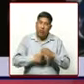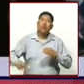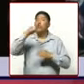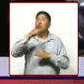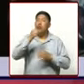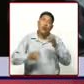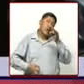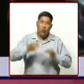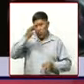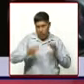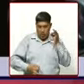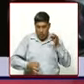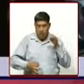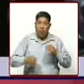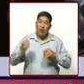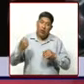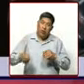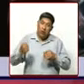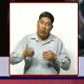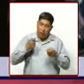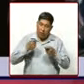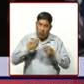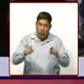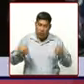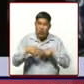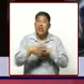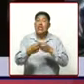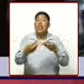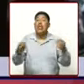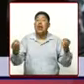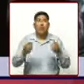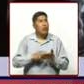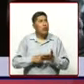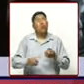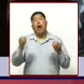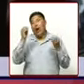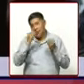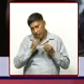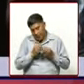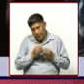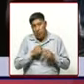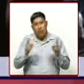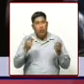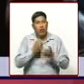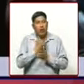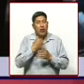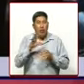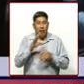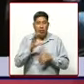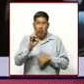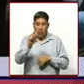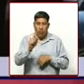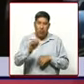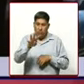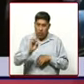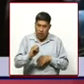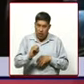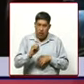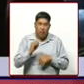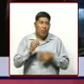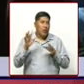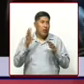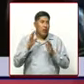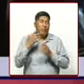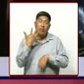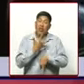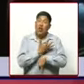Justicia, el Tribunal Agroambiental, es lo que viene. O sea que esto da todavía para largo, pero a las 8:40, un poco más,